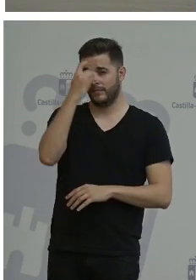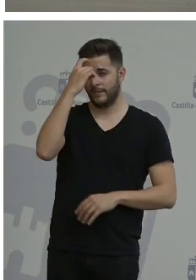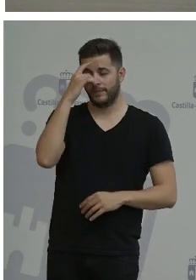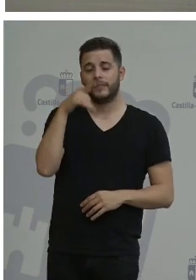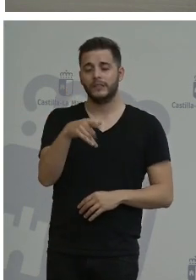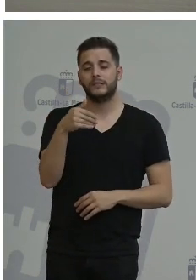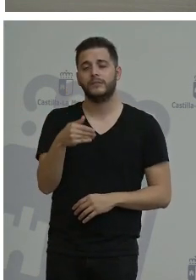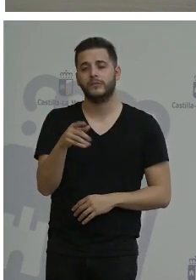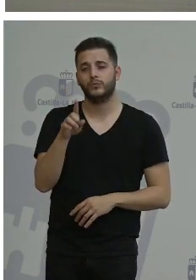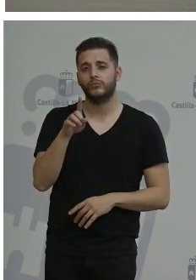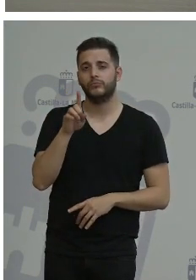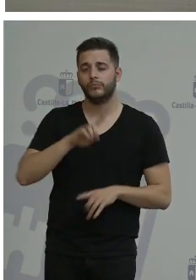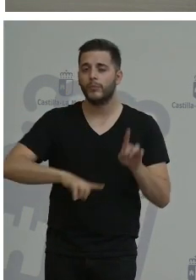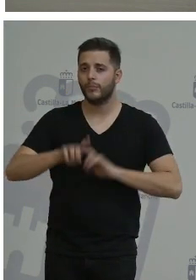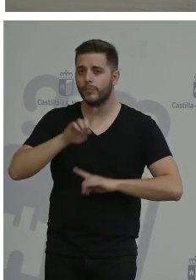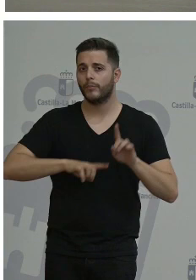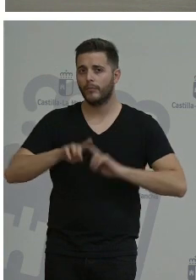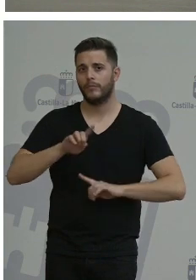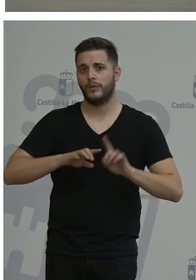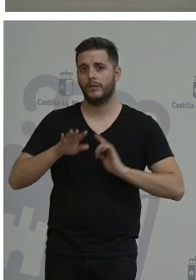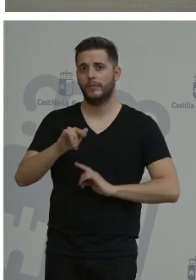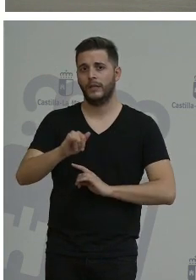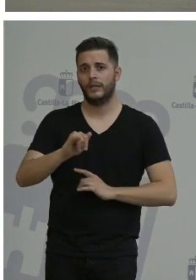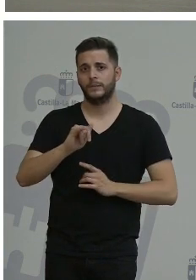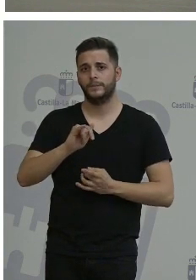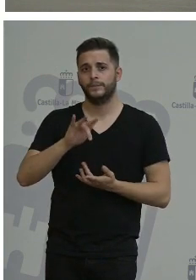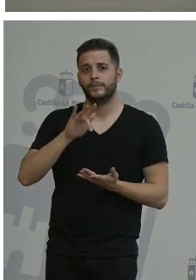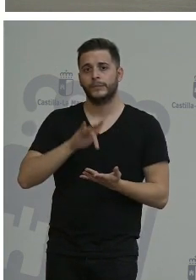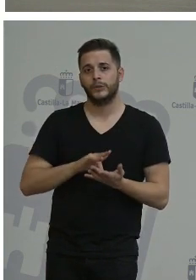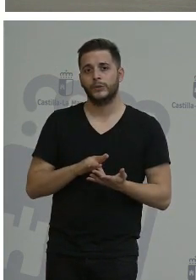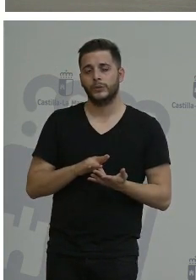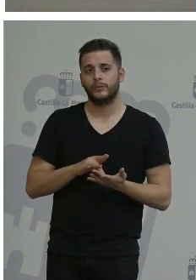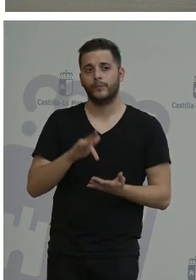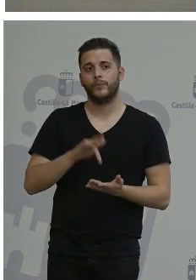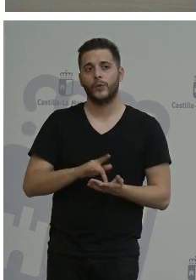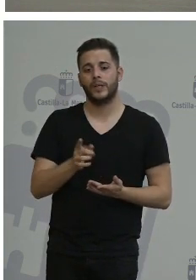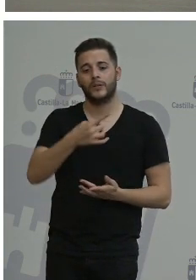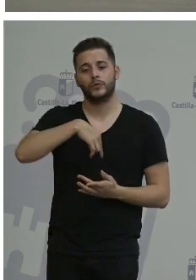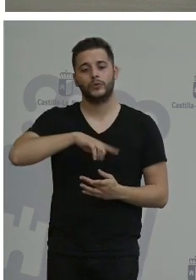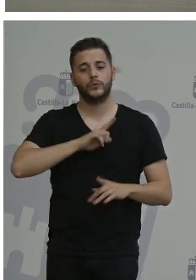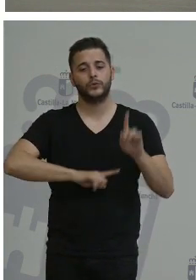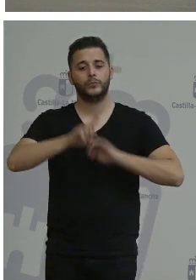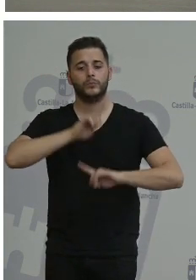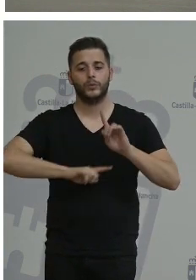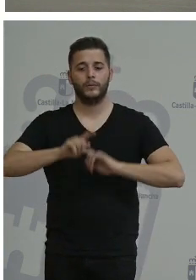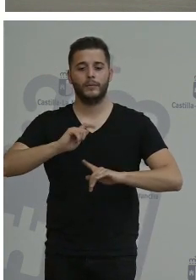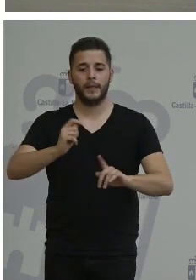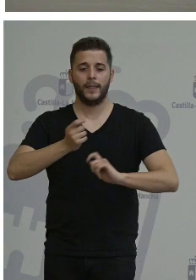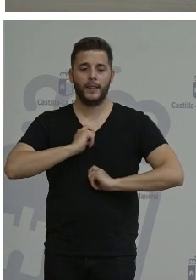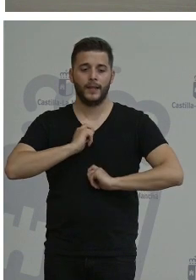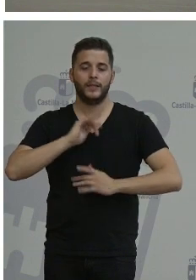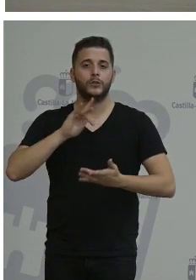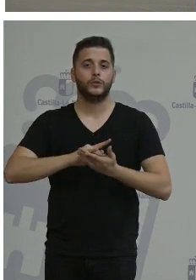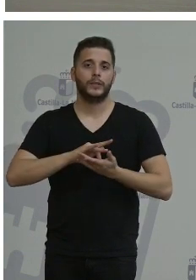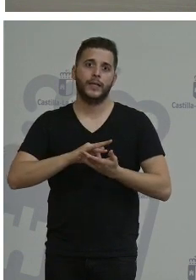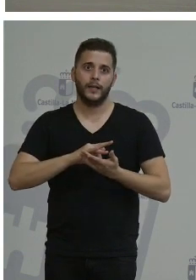efectivamente, que nos da, pues, ciertos problemas a la hora, sobre todo, de las